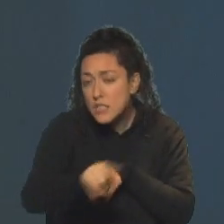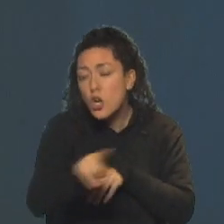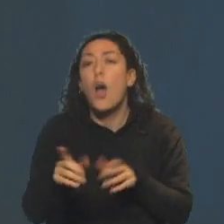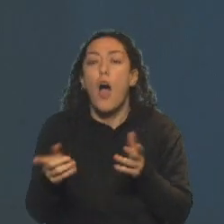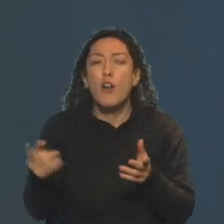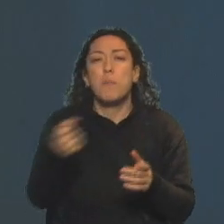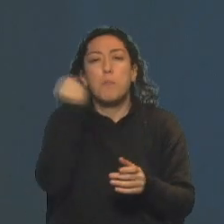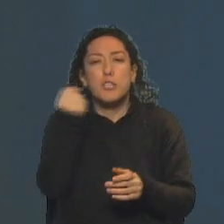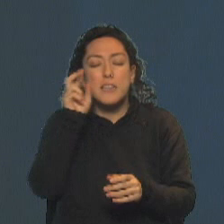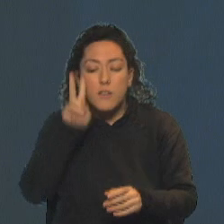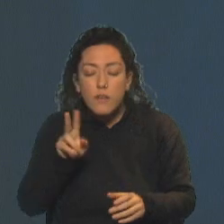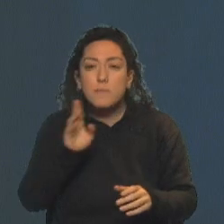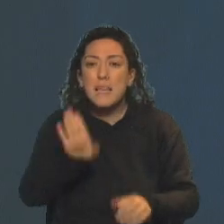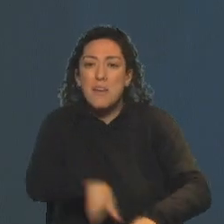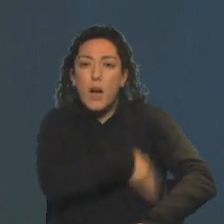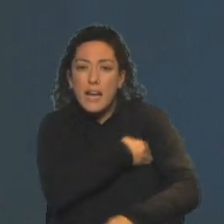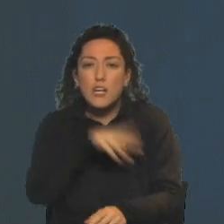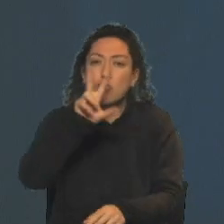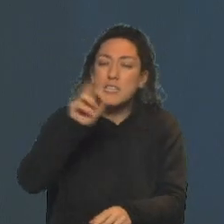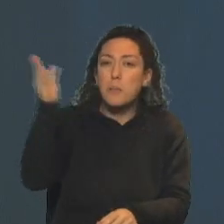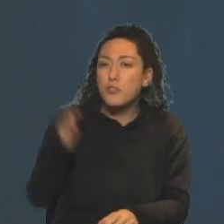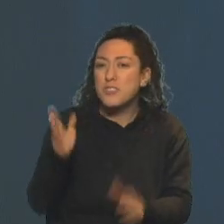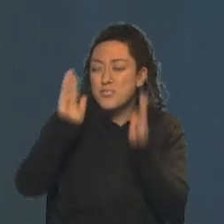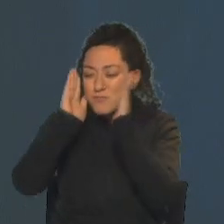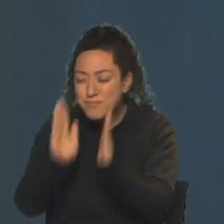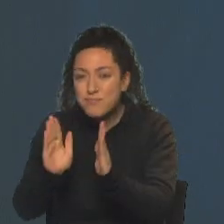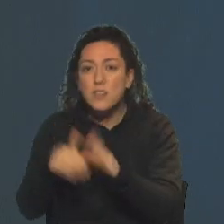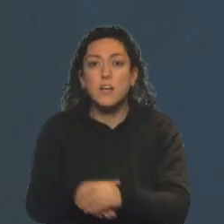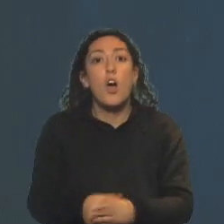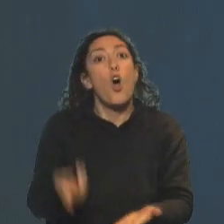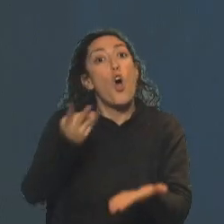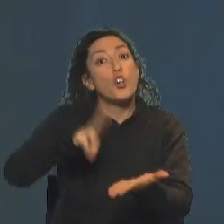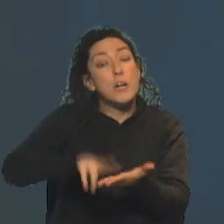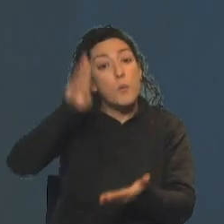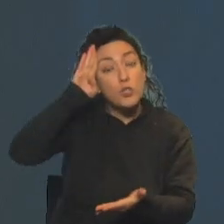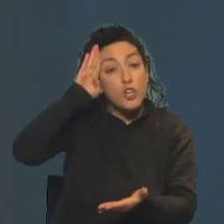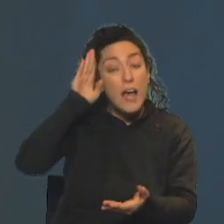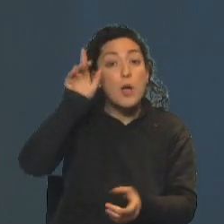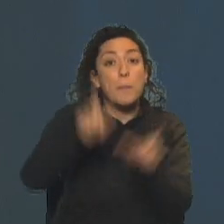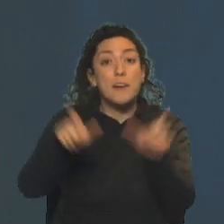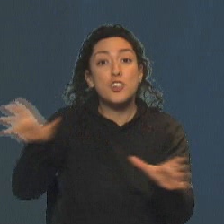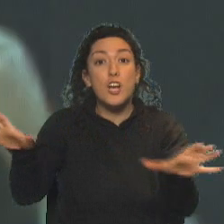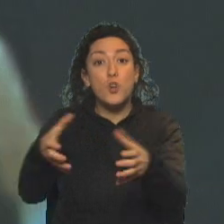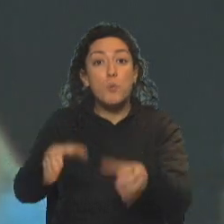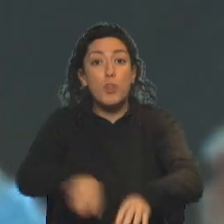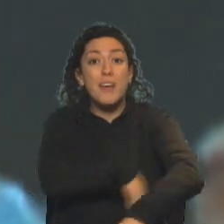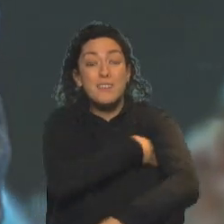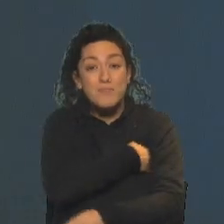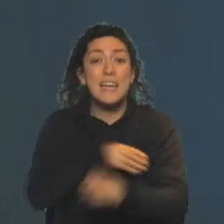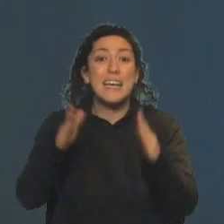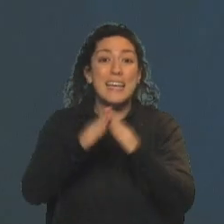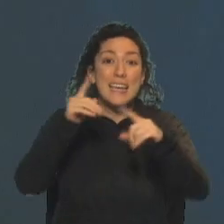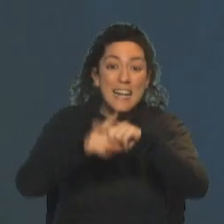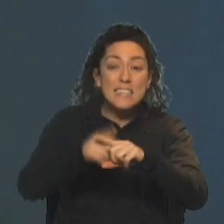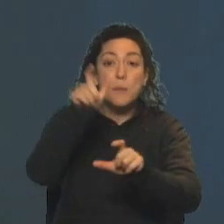30 por ciento que hizo jair bolsonaro chrysler de un ex es excepción nuevamente de impuestos a el sector a las iglesias a